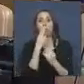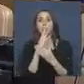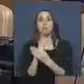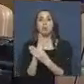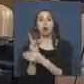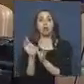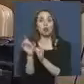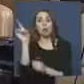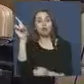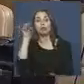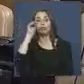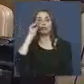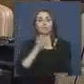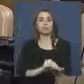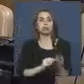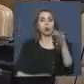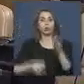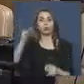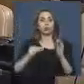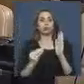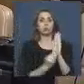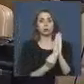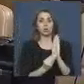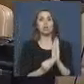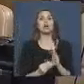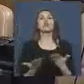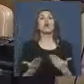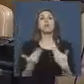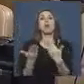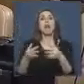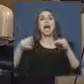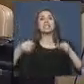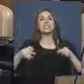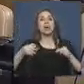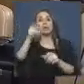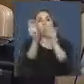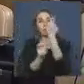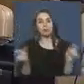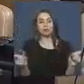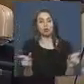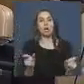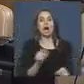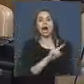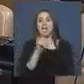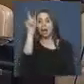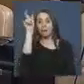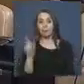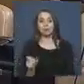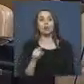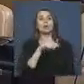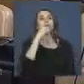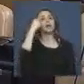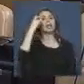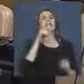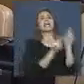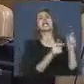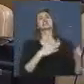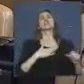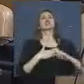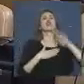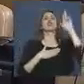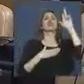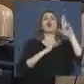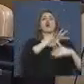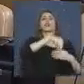precedente para la seguridad de nuestra población. Para que nadie, incluso aquellos que se creen dioses al